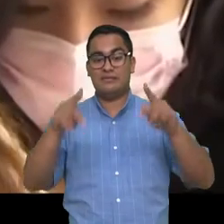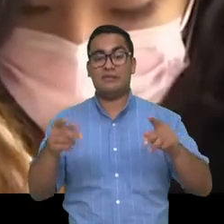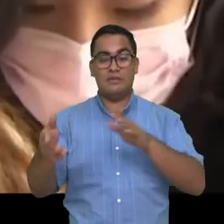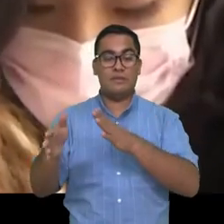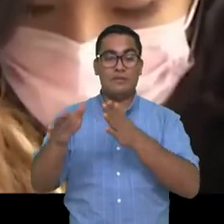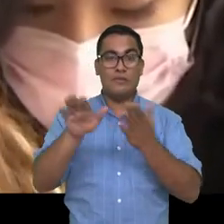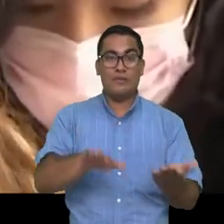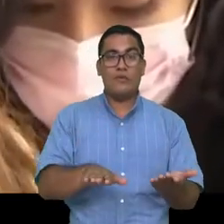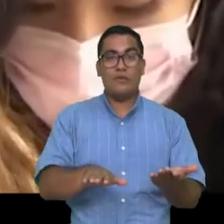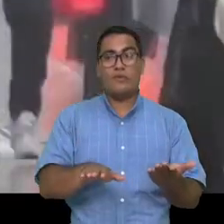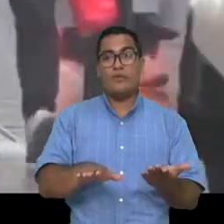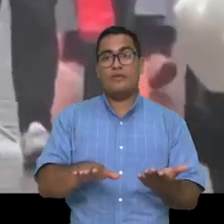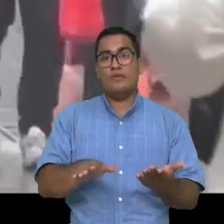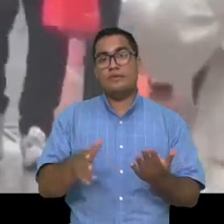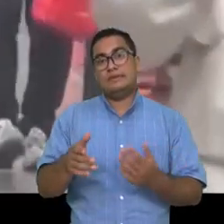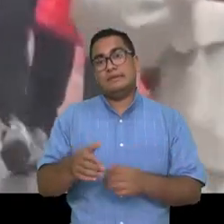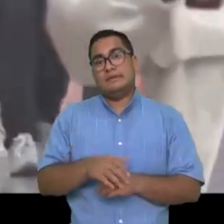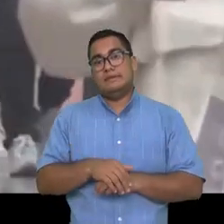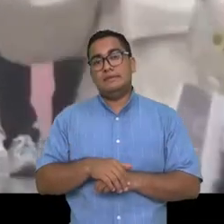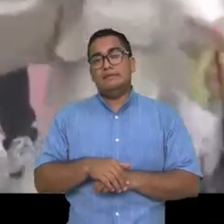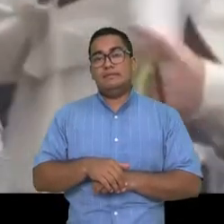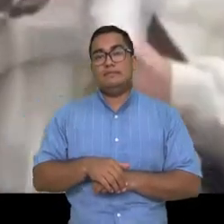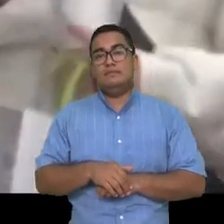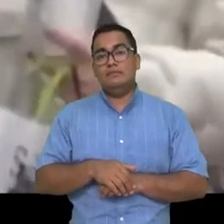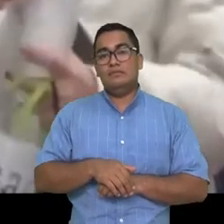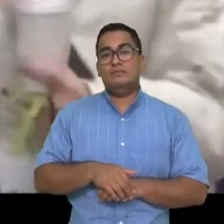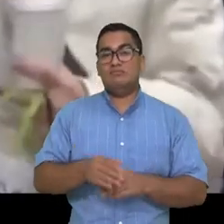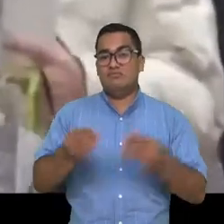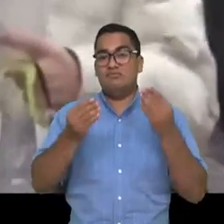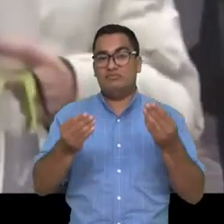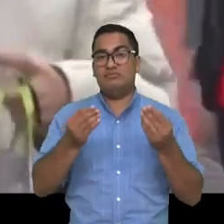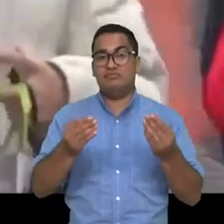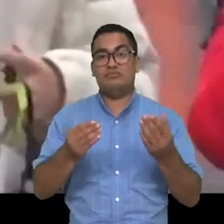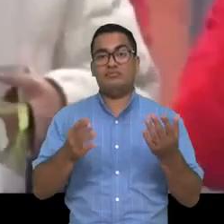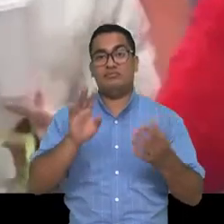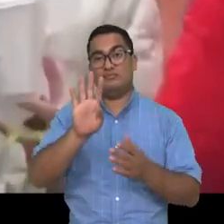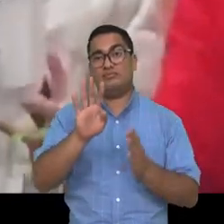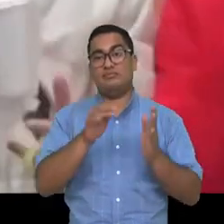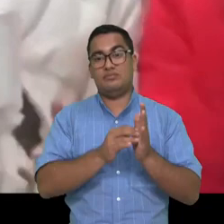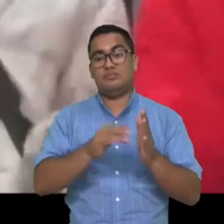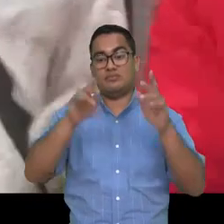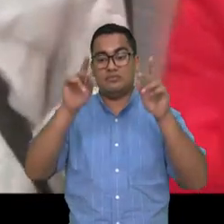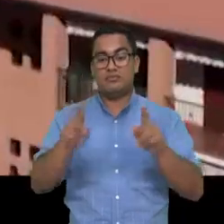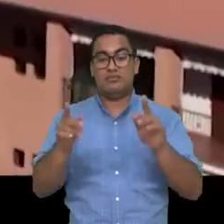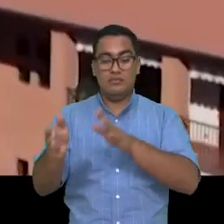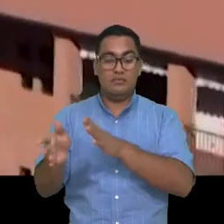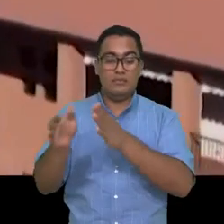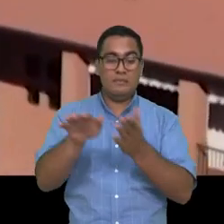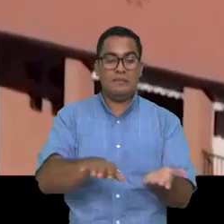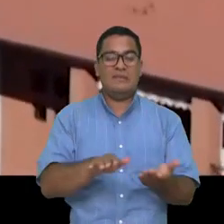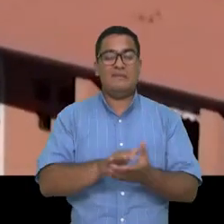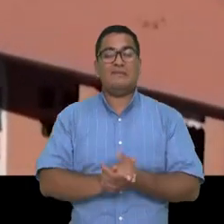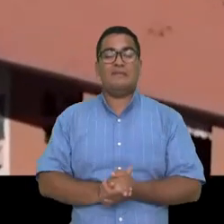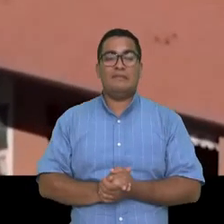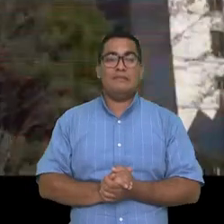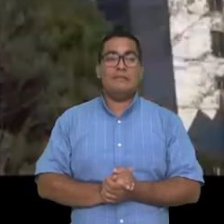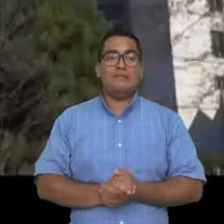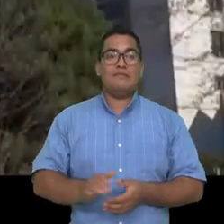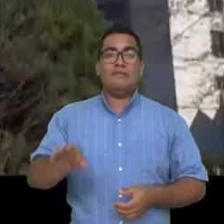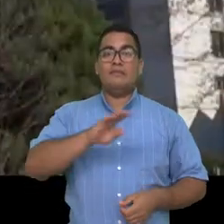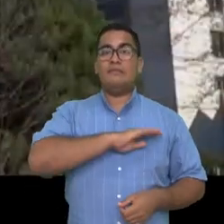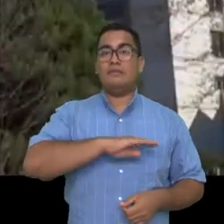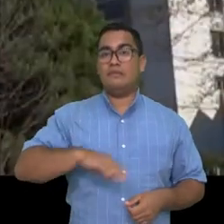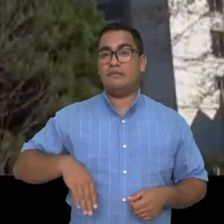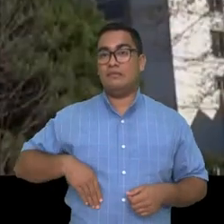últimas 24 horas. Un nuevo máximo con el que superan los 4.000 defunciones. Mientras que España